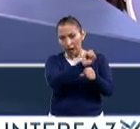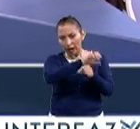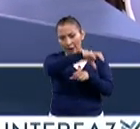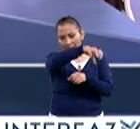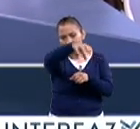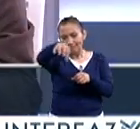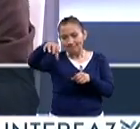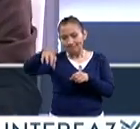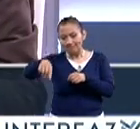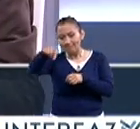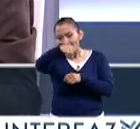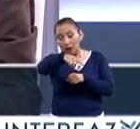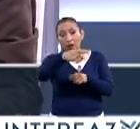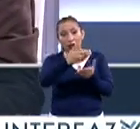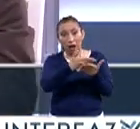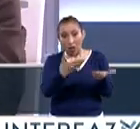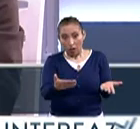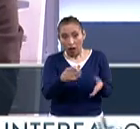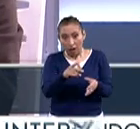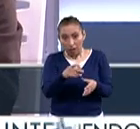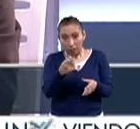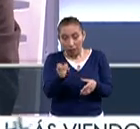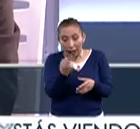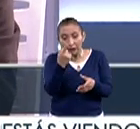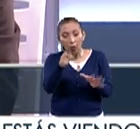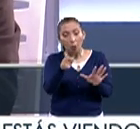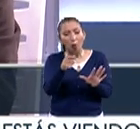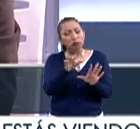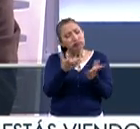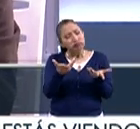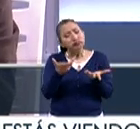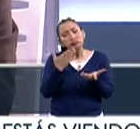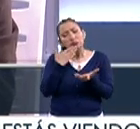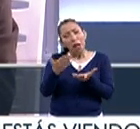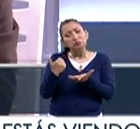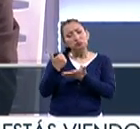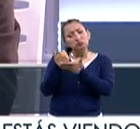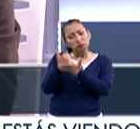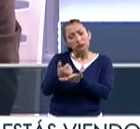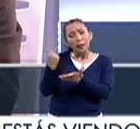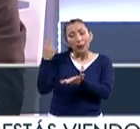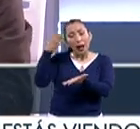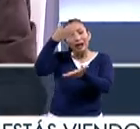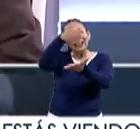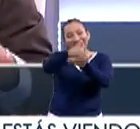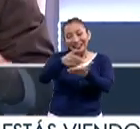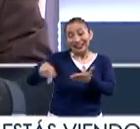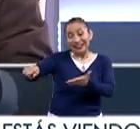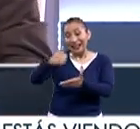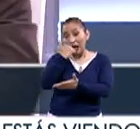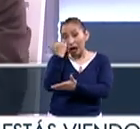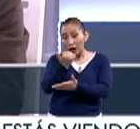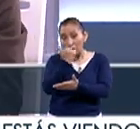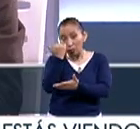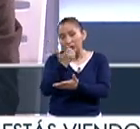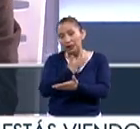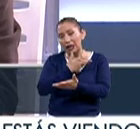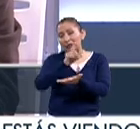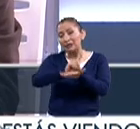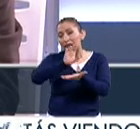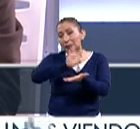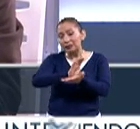telesecundarias son en este momento una alternativa importante para que estudiantes con